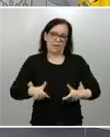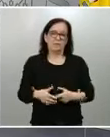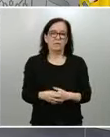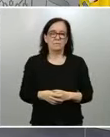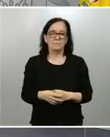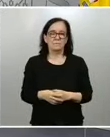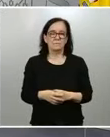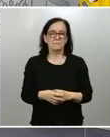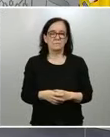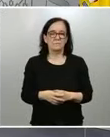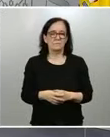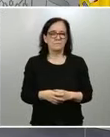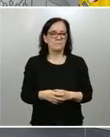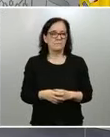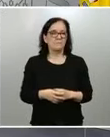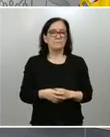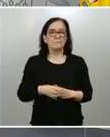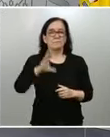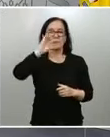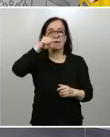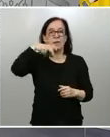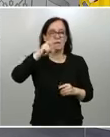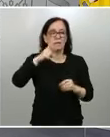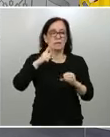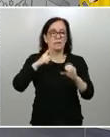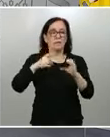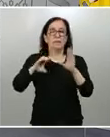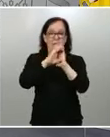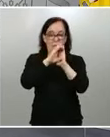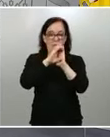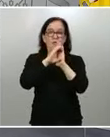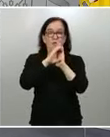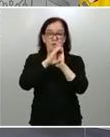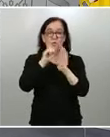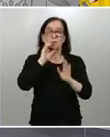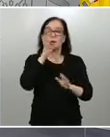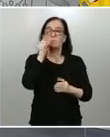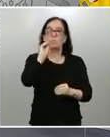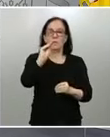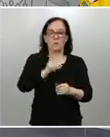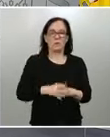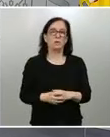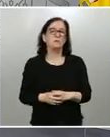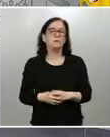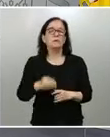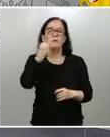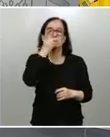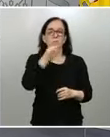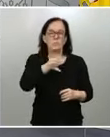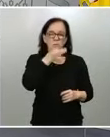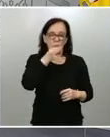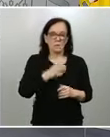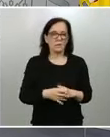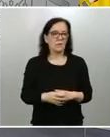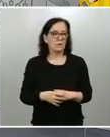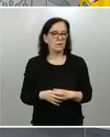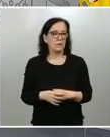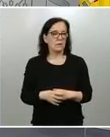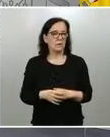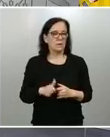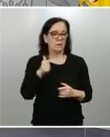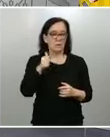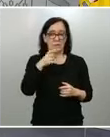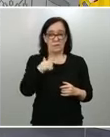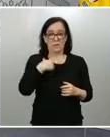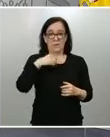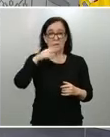canal sur es el turno para preguntar si hay buenas tardes el ministro son unas precisiones carmen del arco de canalsur